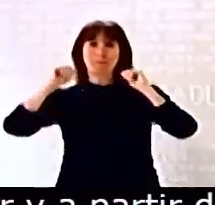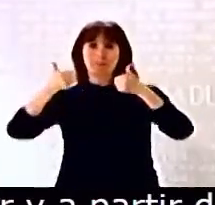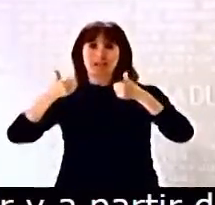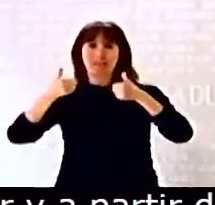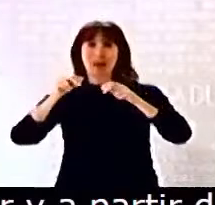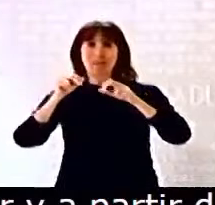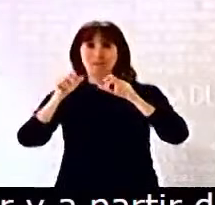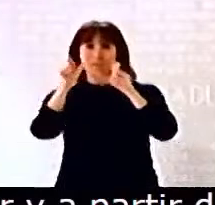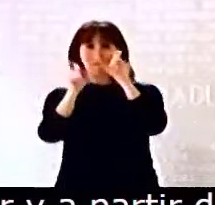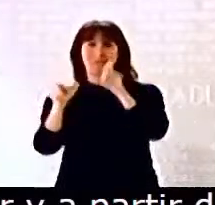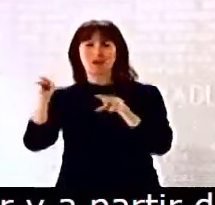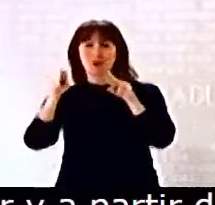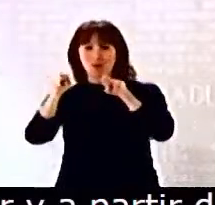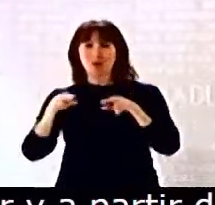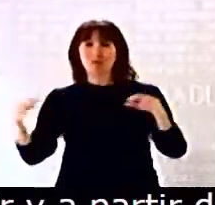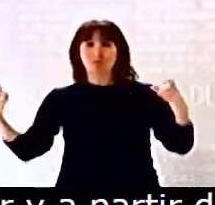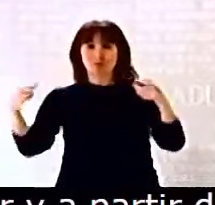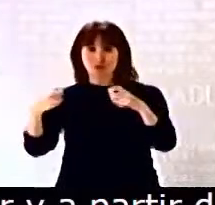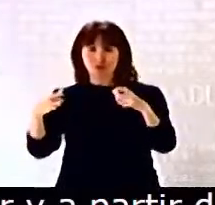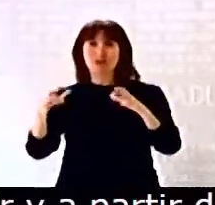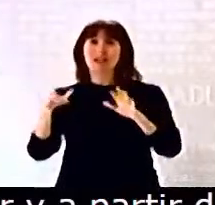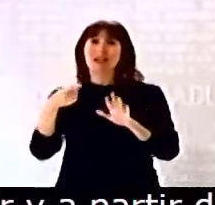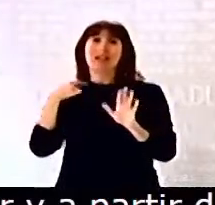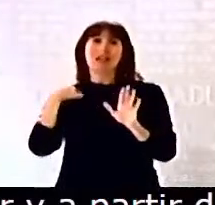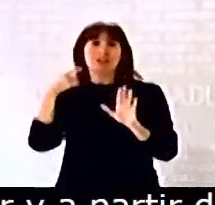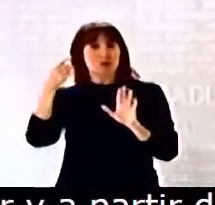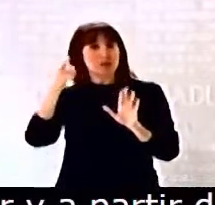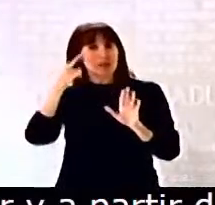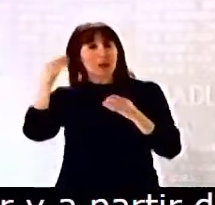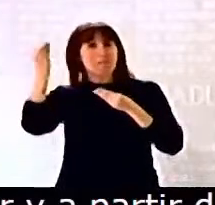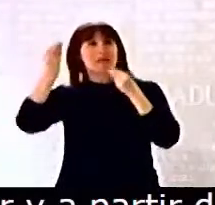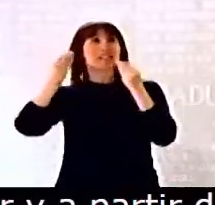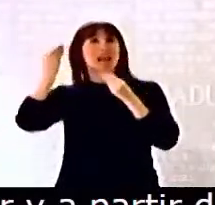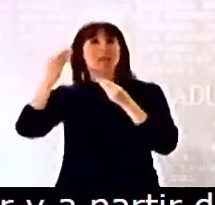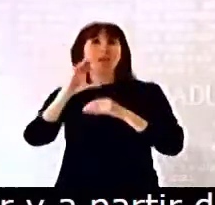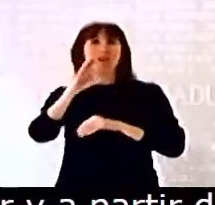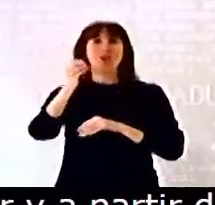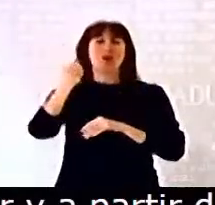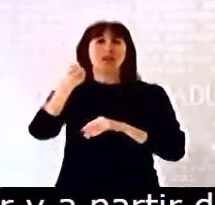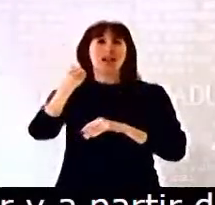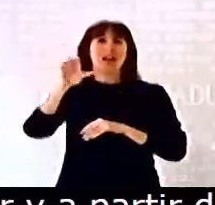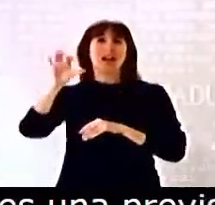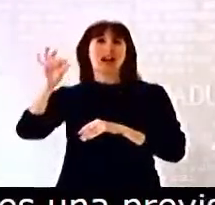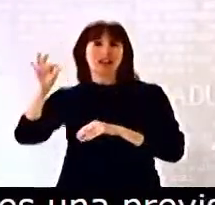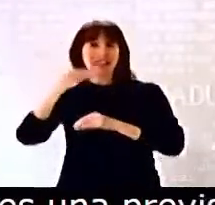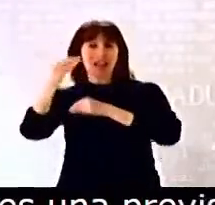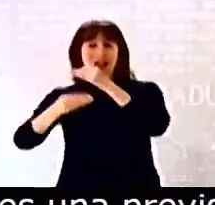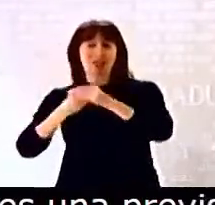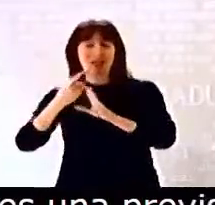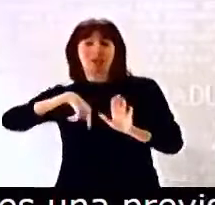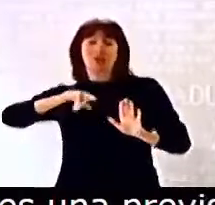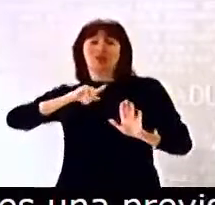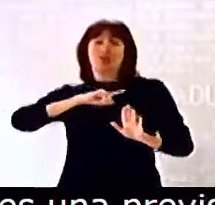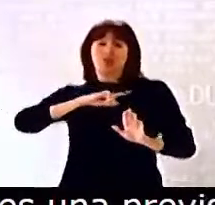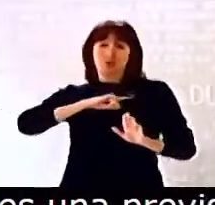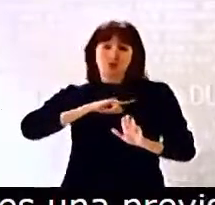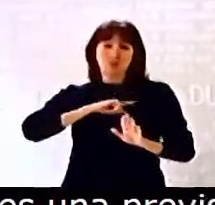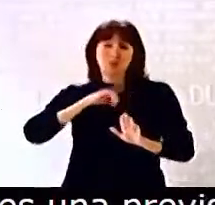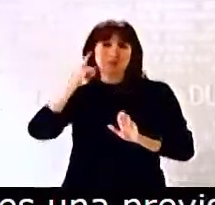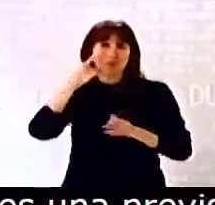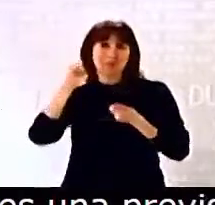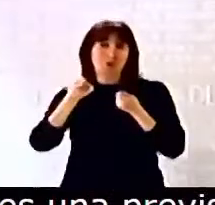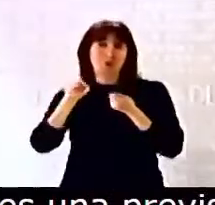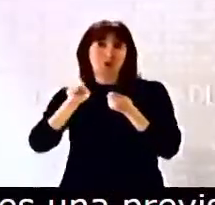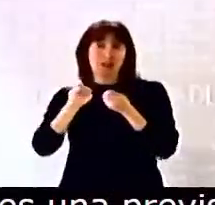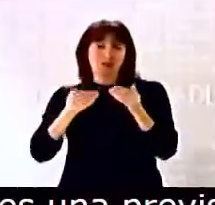hospitalizaciones. Esto, sin duda ninguna, es una previsión que hace el CAES y que, por lo tanto, nosotros monitorizaremos a lo largo de los